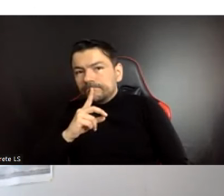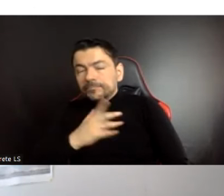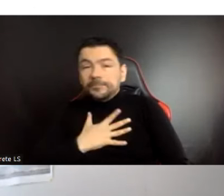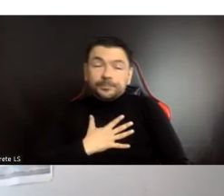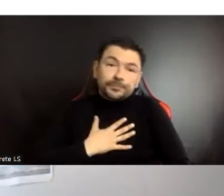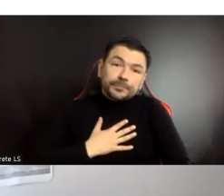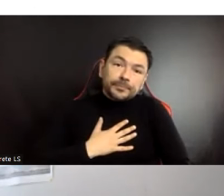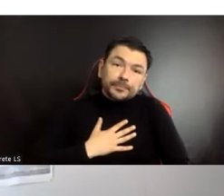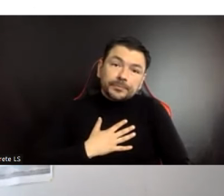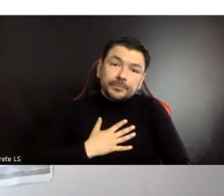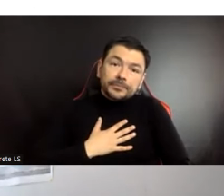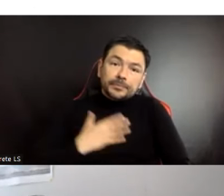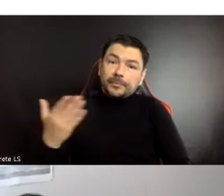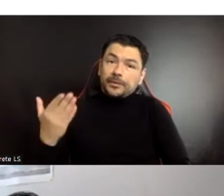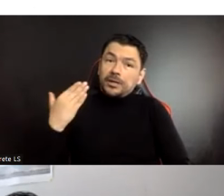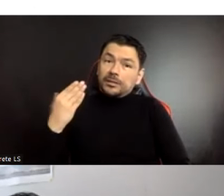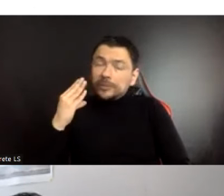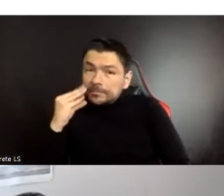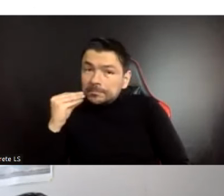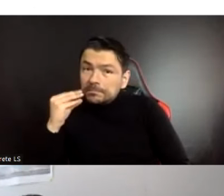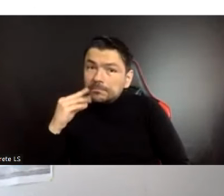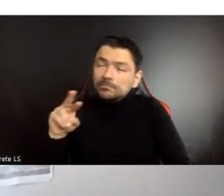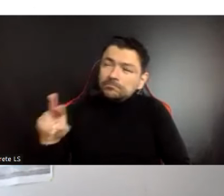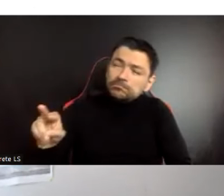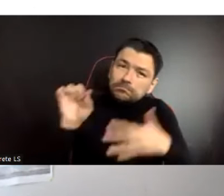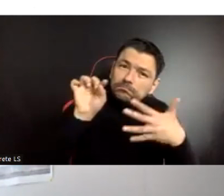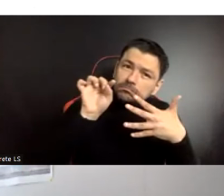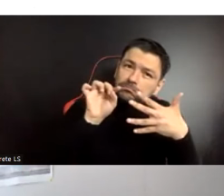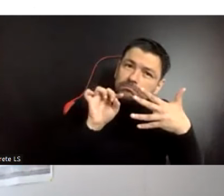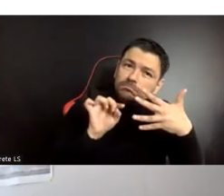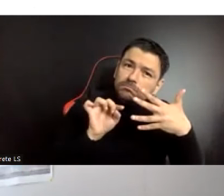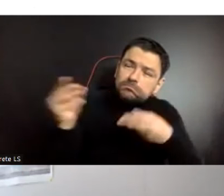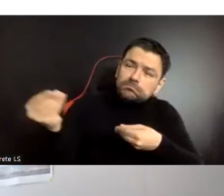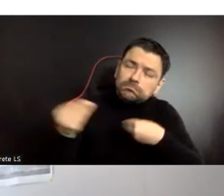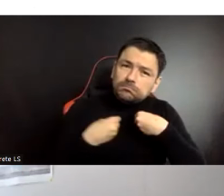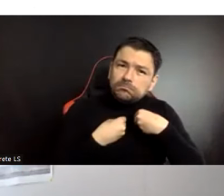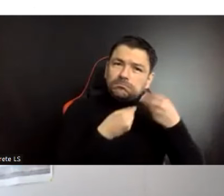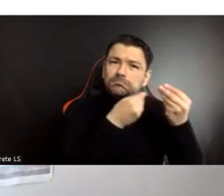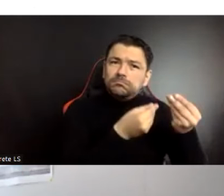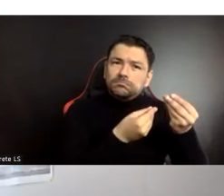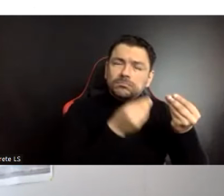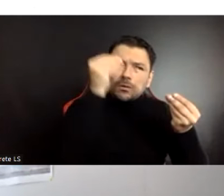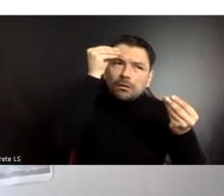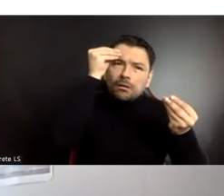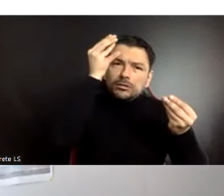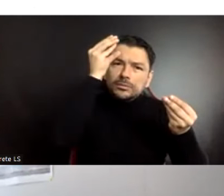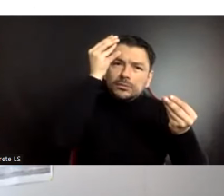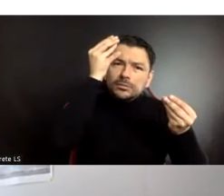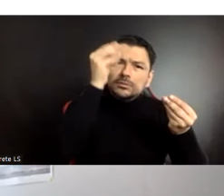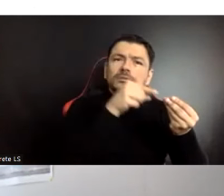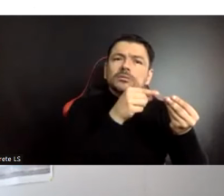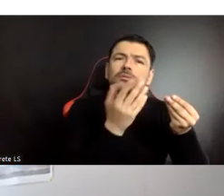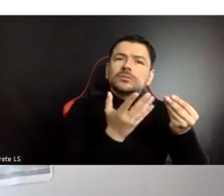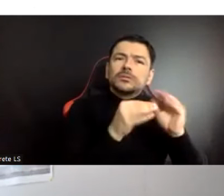poder into transferir el conocimiento policies or strategies. dentro de políticas o One of them estrategias, is y about una de ellas